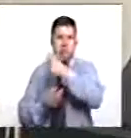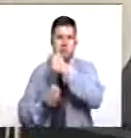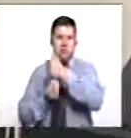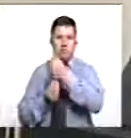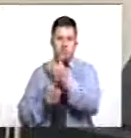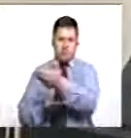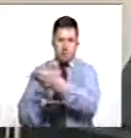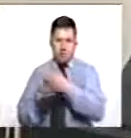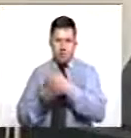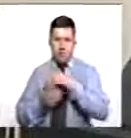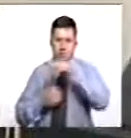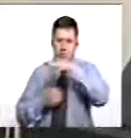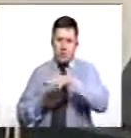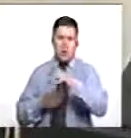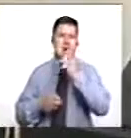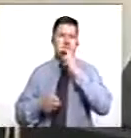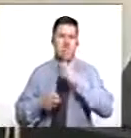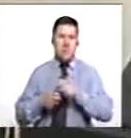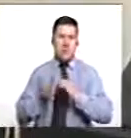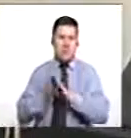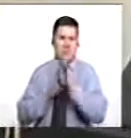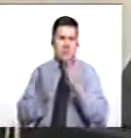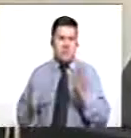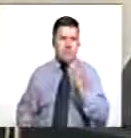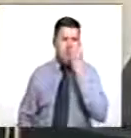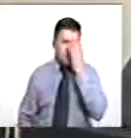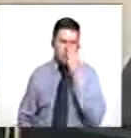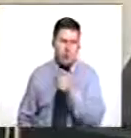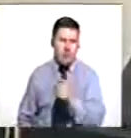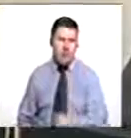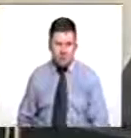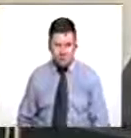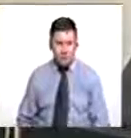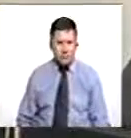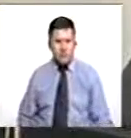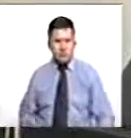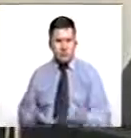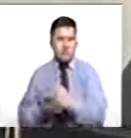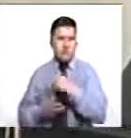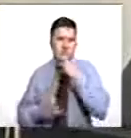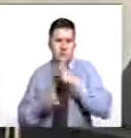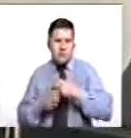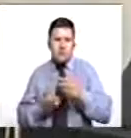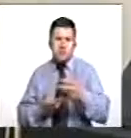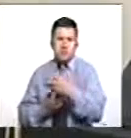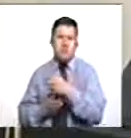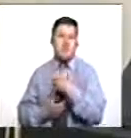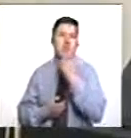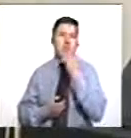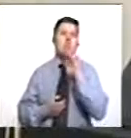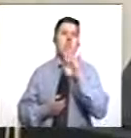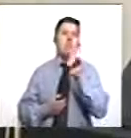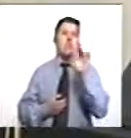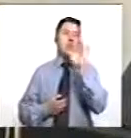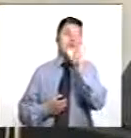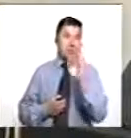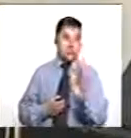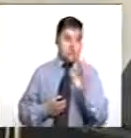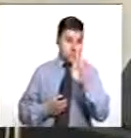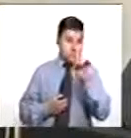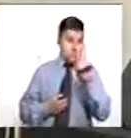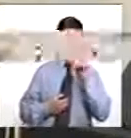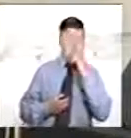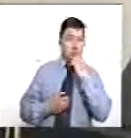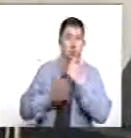el mercado rural de difícil desarrollo, porque esos sí tienen un recaudo más difícil. Pero ese 41%,